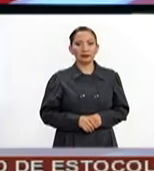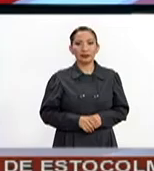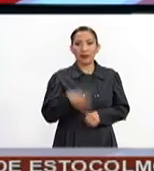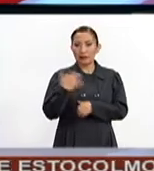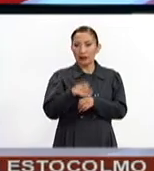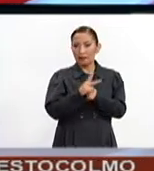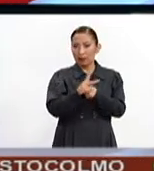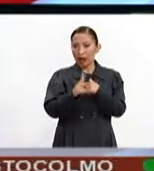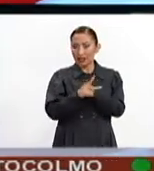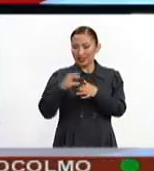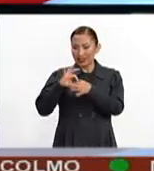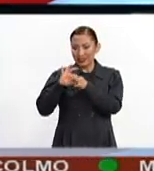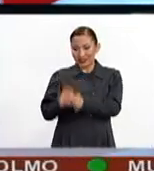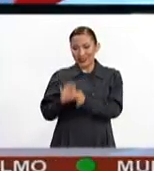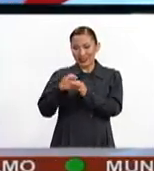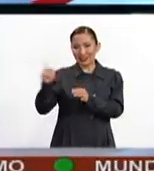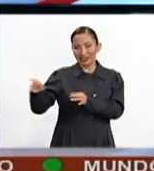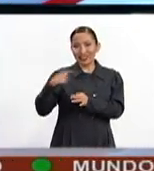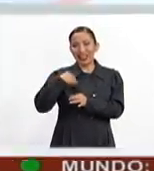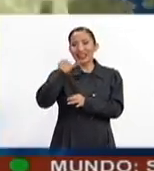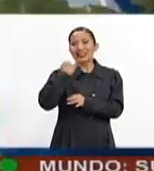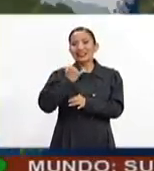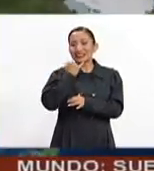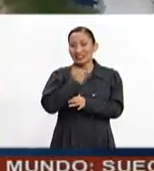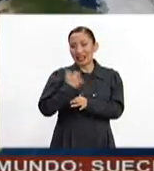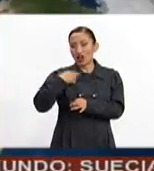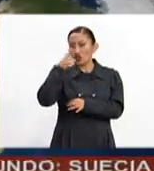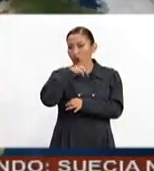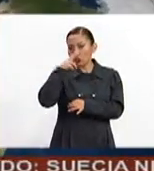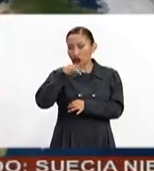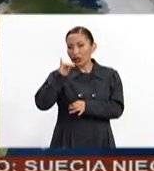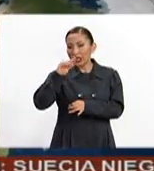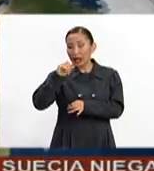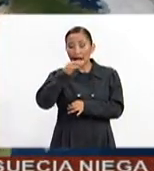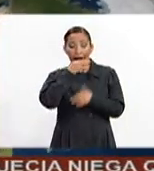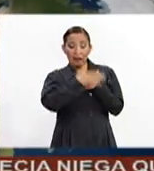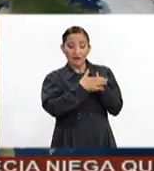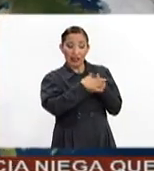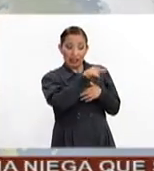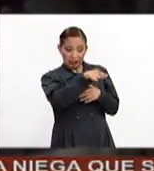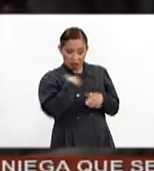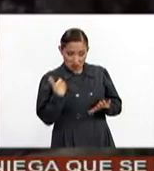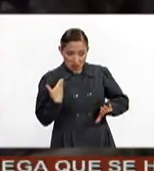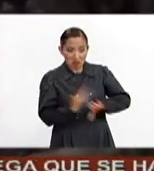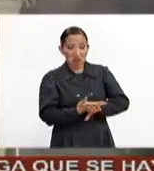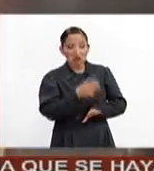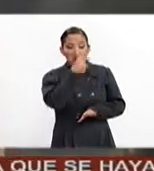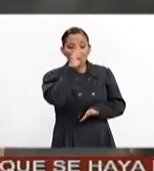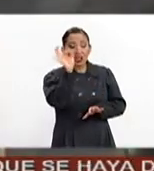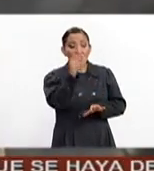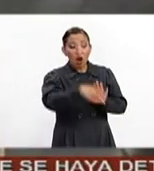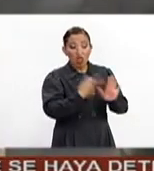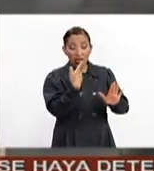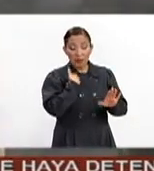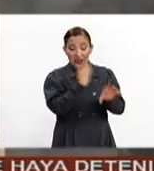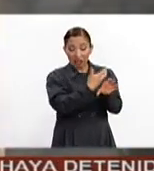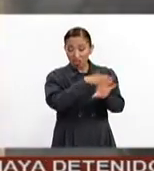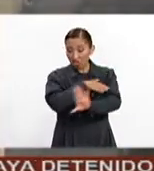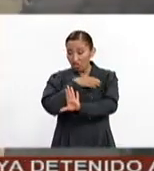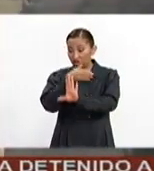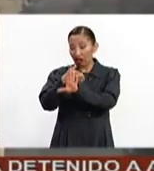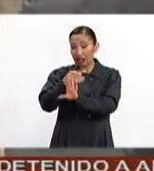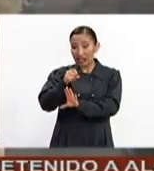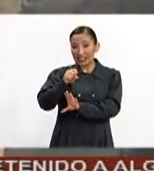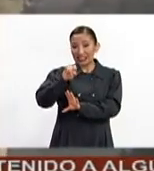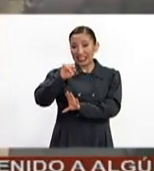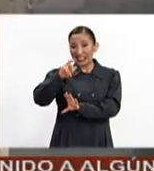Mientras que países aliados al régimen de Bashar al-Assad, entre ellos Rusia e Irán, advirtieron que responderán con fuerza si Estados Unidos vuelven a